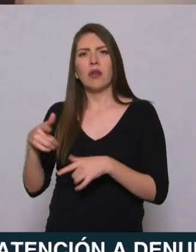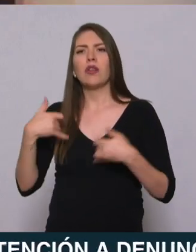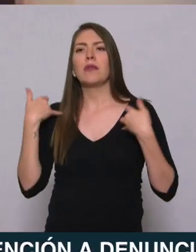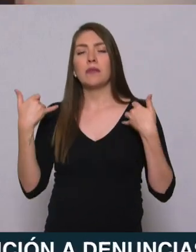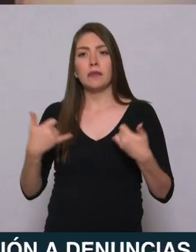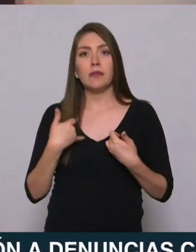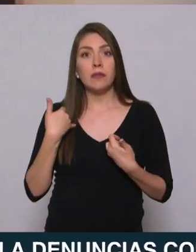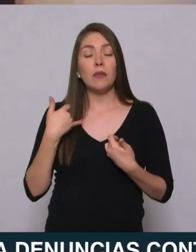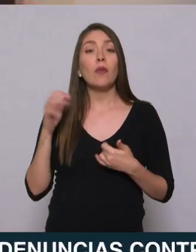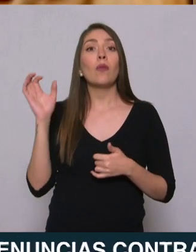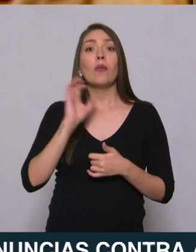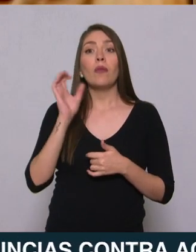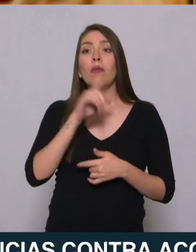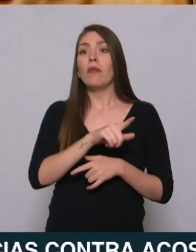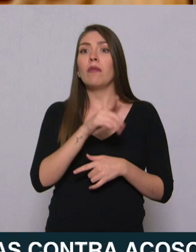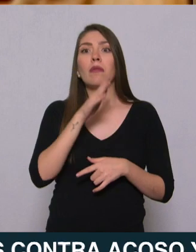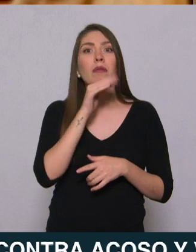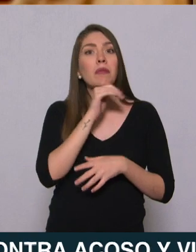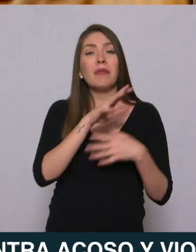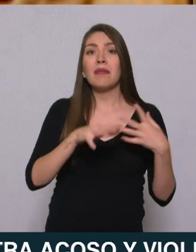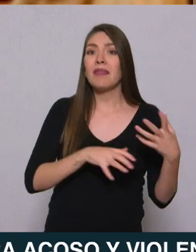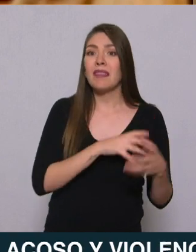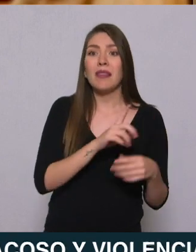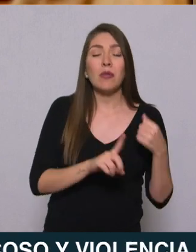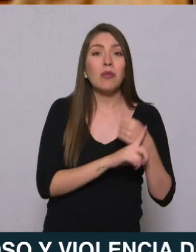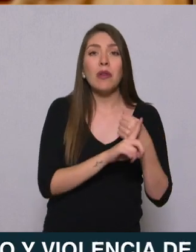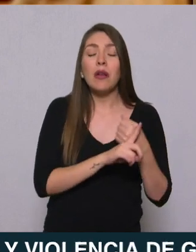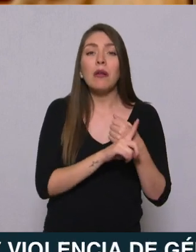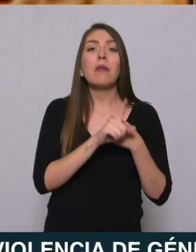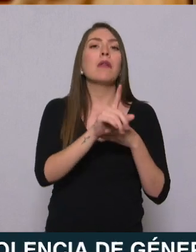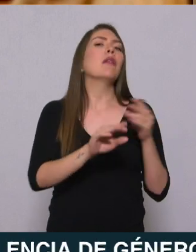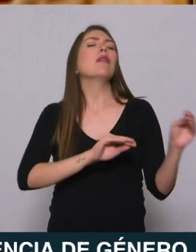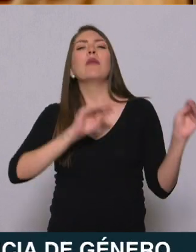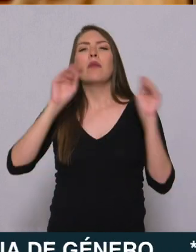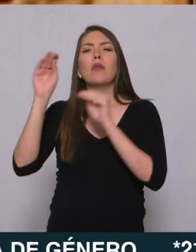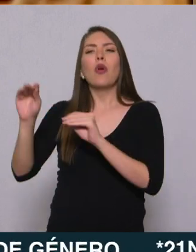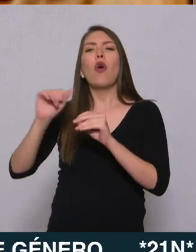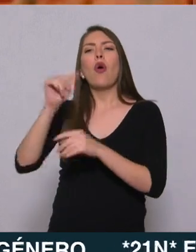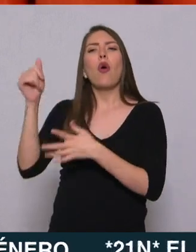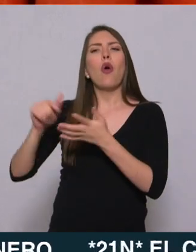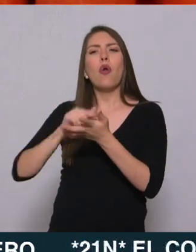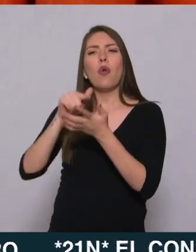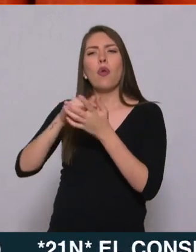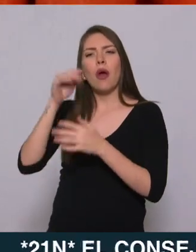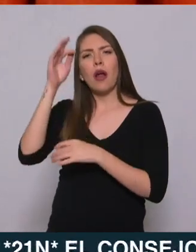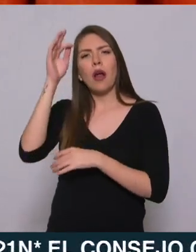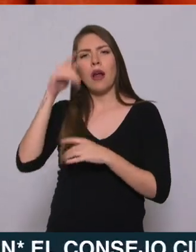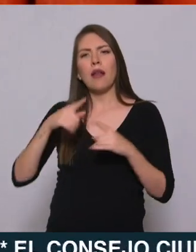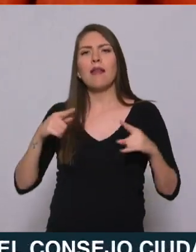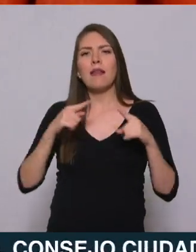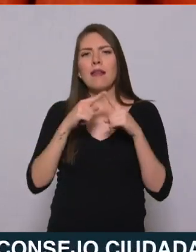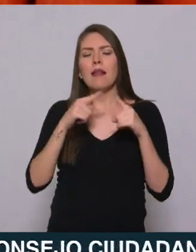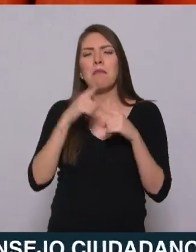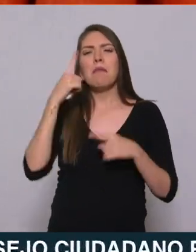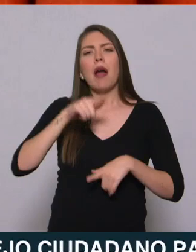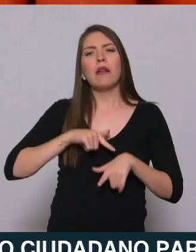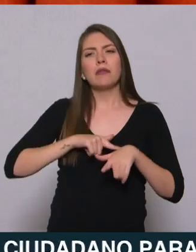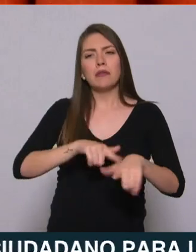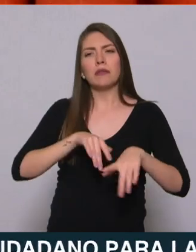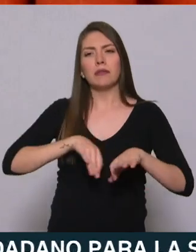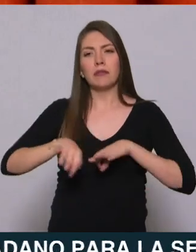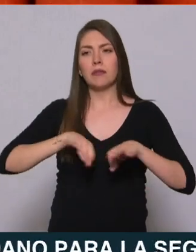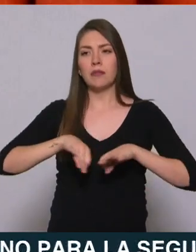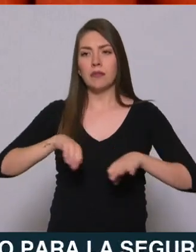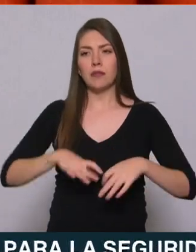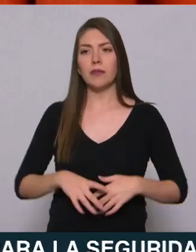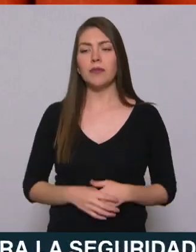era insostenible, fue trasladado a otro lugar para seguir trabajando. Esta política de falta de transparencia,